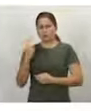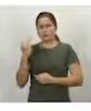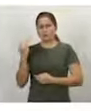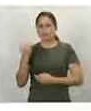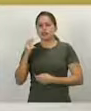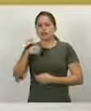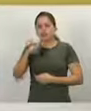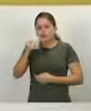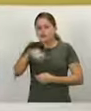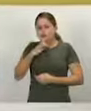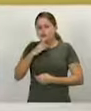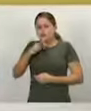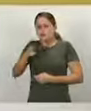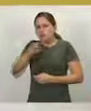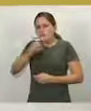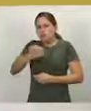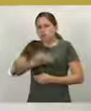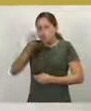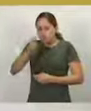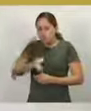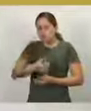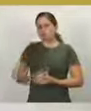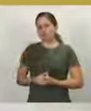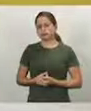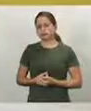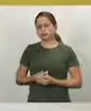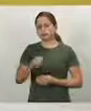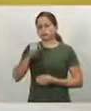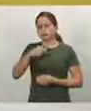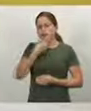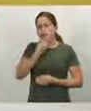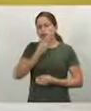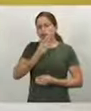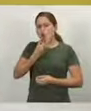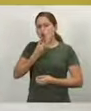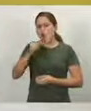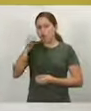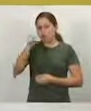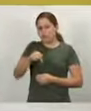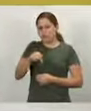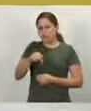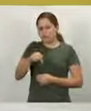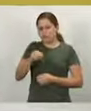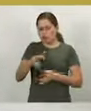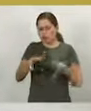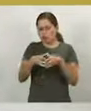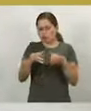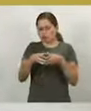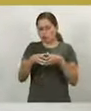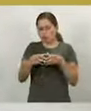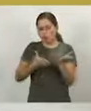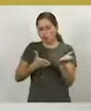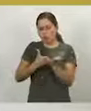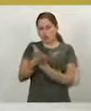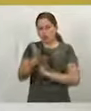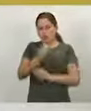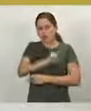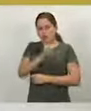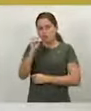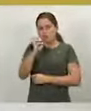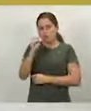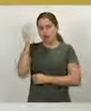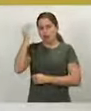Digna respuesta de Fidel, ¿verdad? Los jóvenes del centenario continuaron salvando la memoria